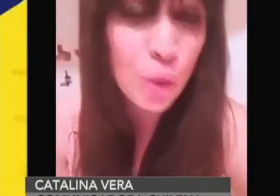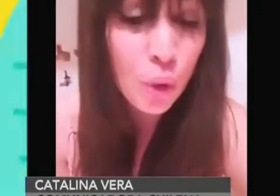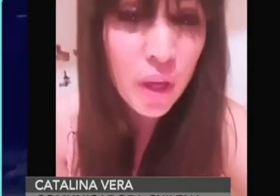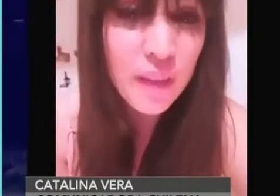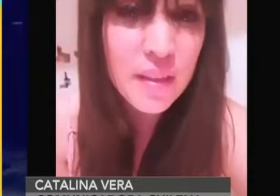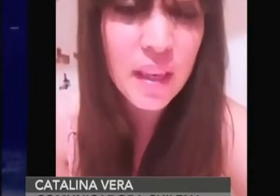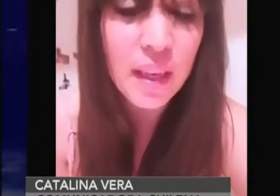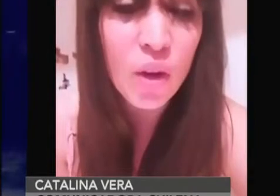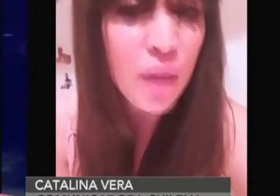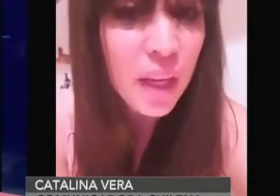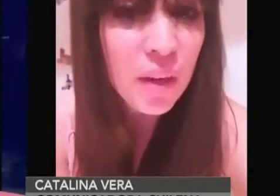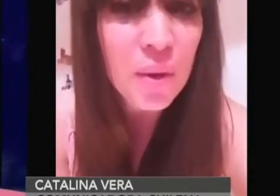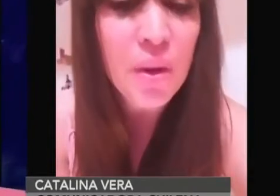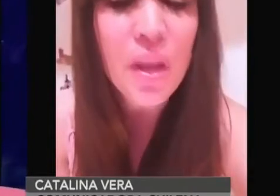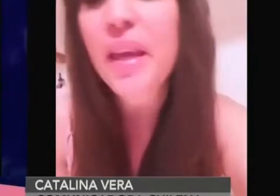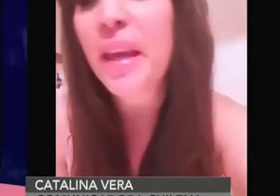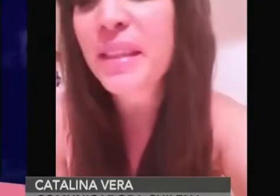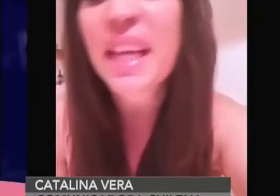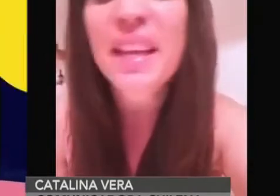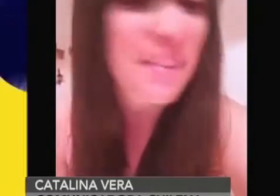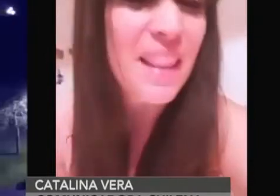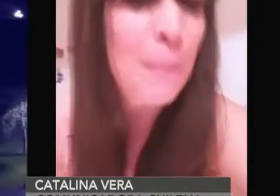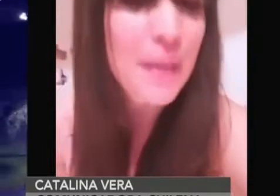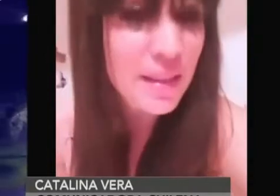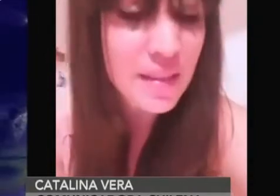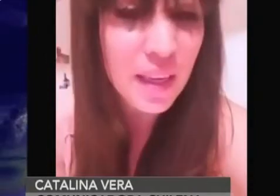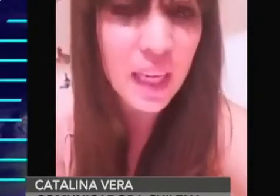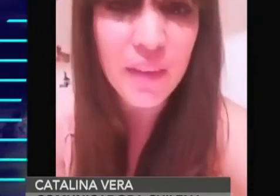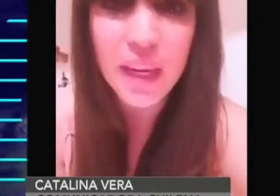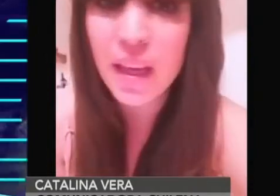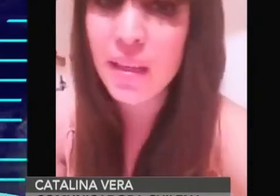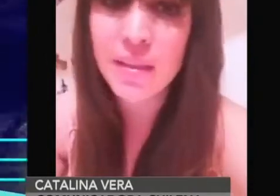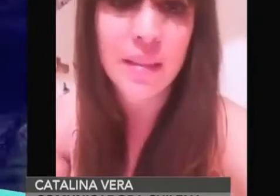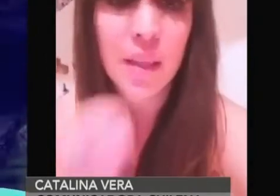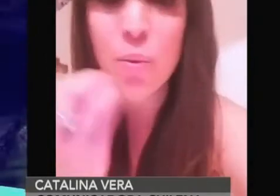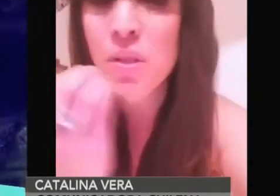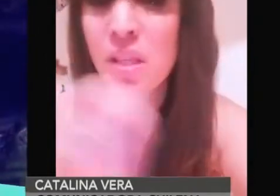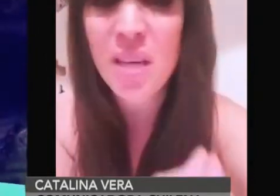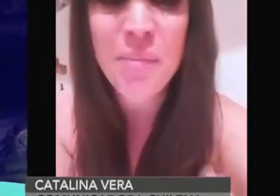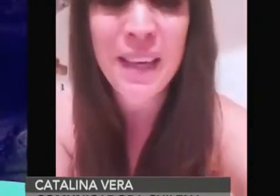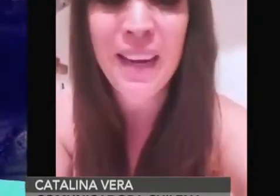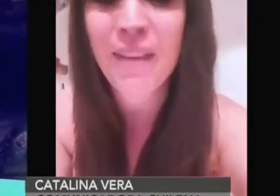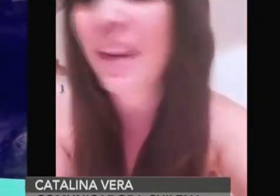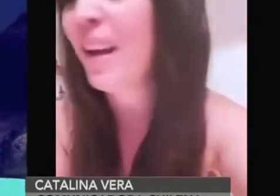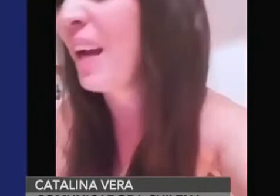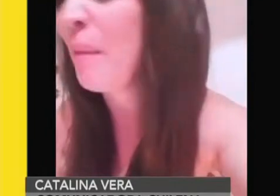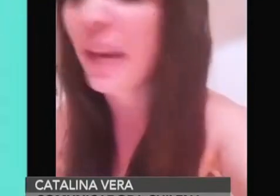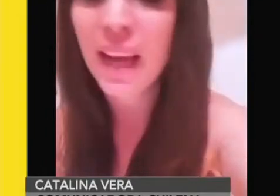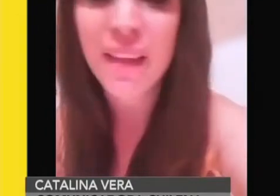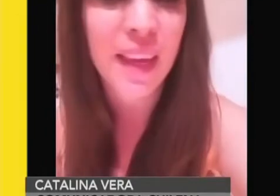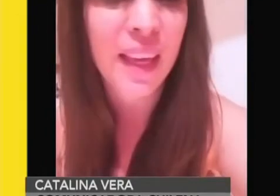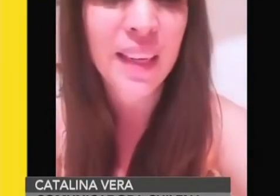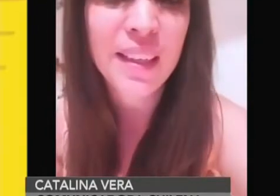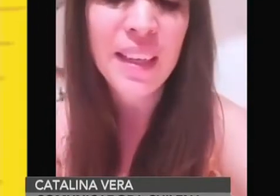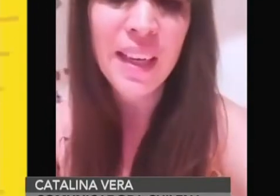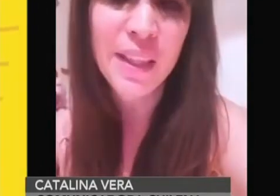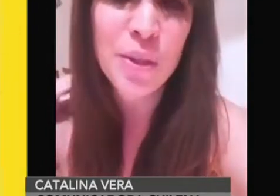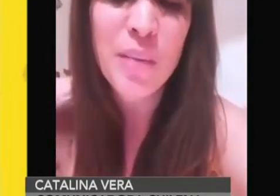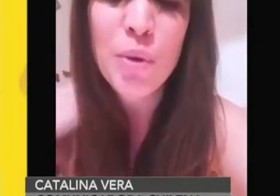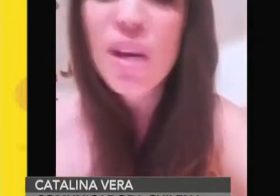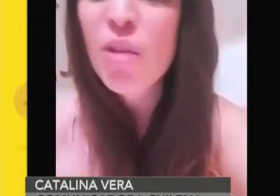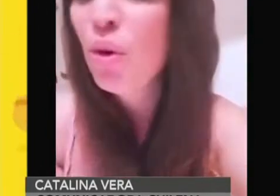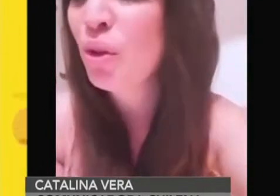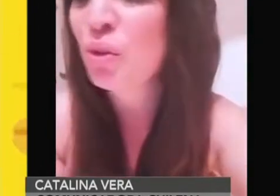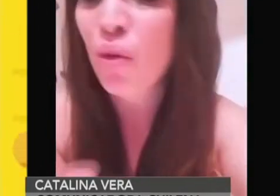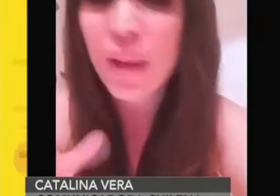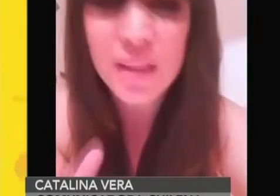los protocolos que dice el gobierno, y hay gente que de verdad piensa que les van a insertar un chip, que les van a cambiar el ADN. Entonces